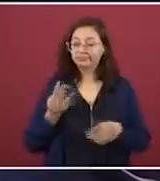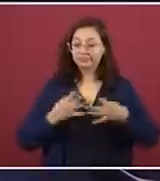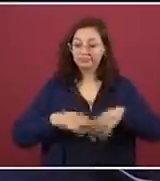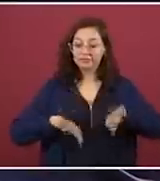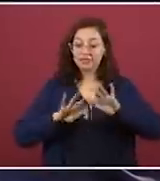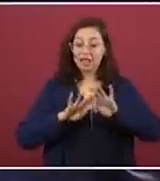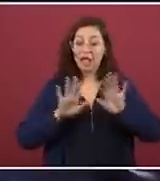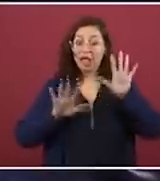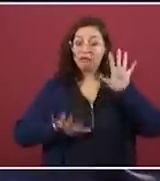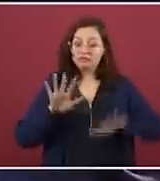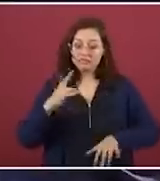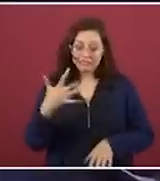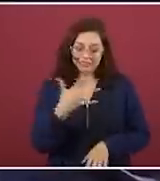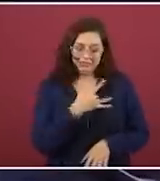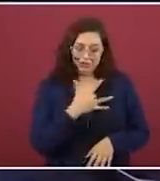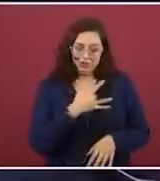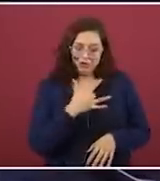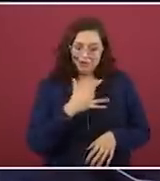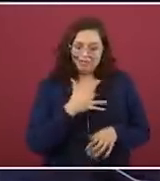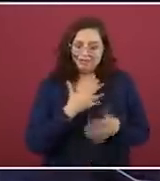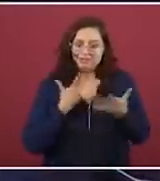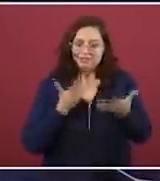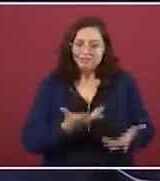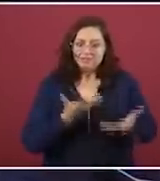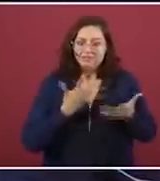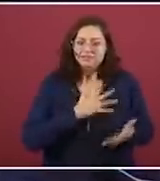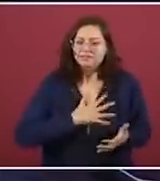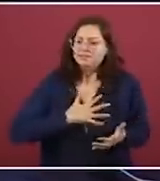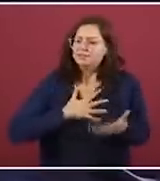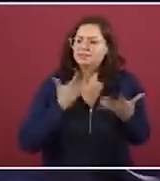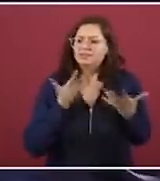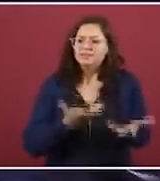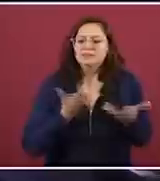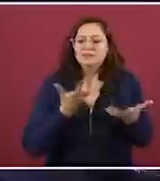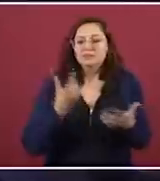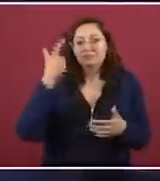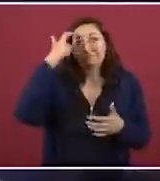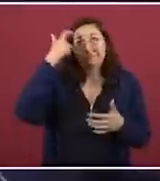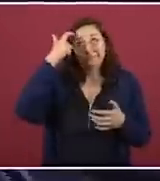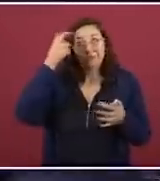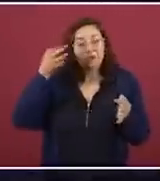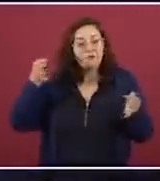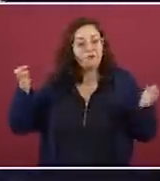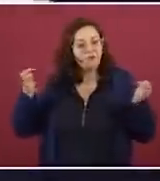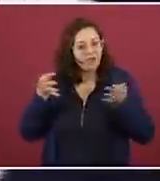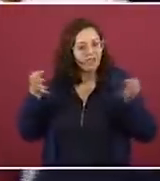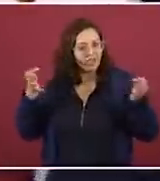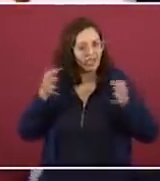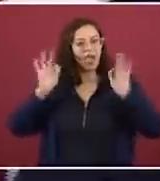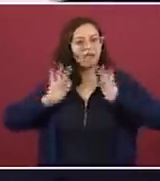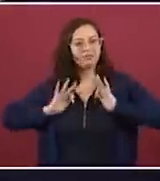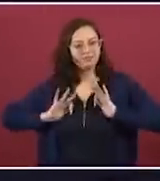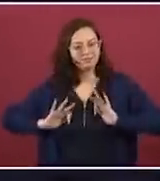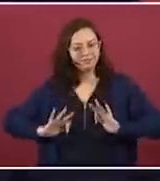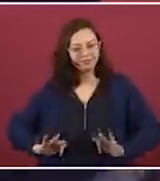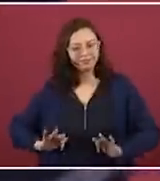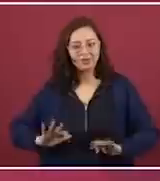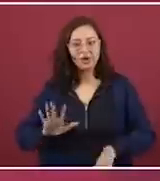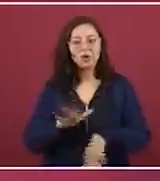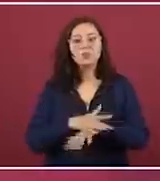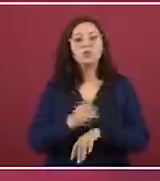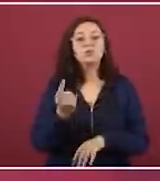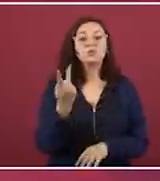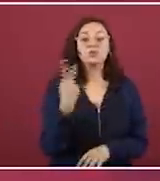corazón caliente, la cabeza fría. Muy importante, porque la política es pasión y